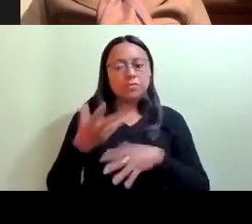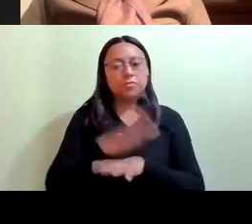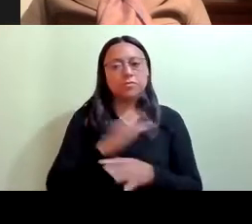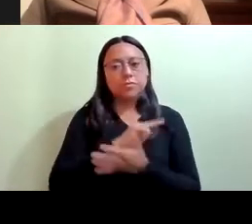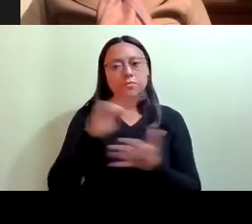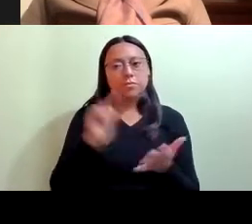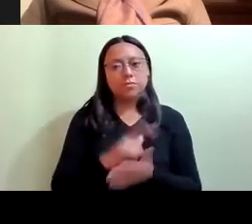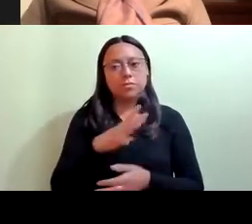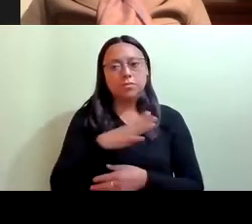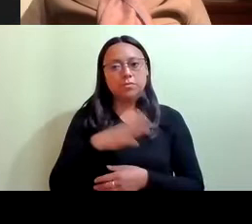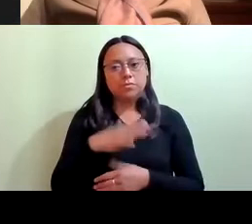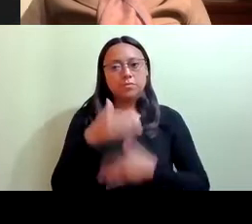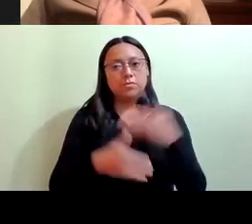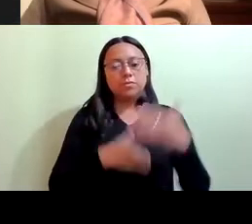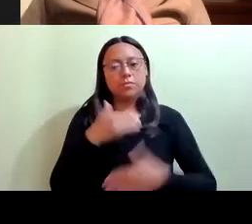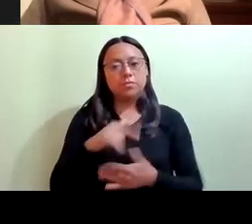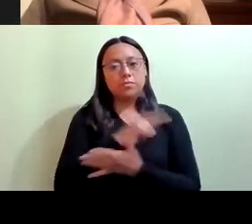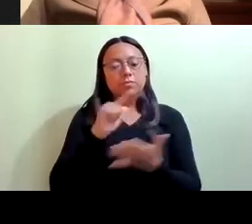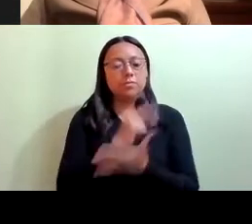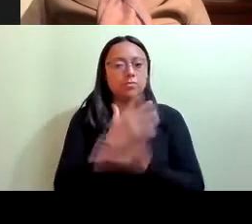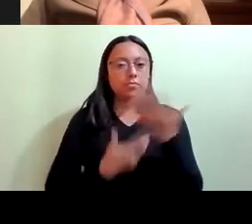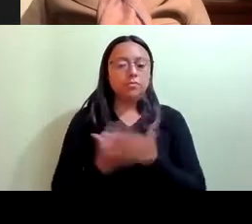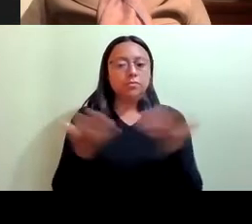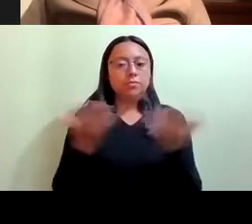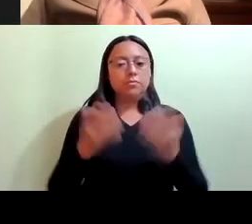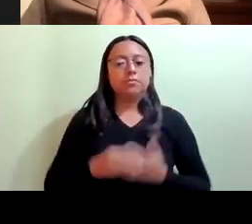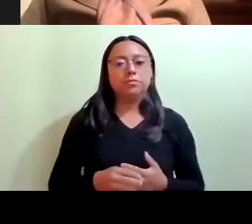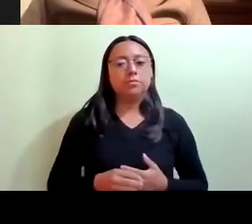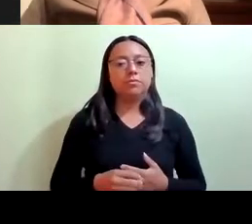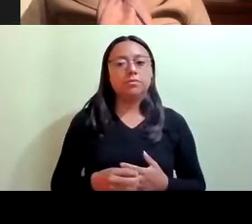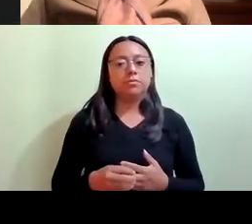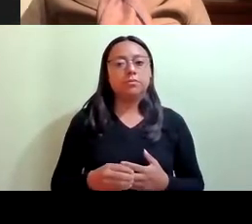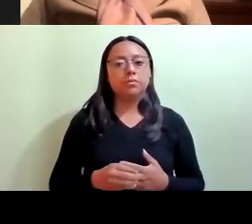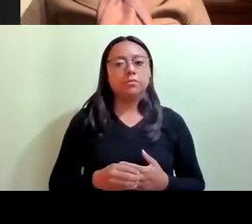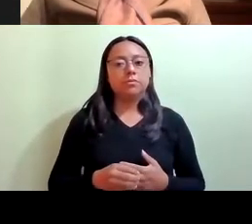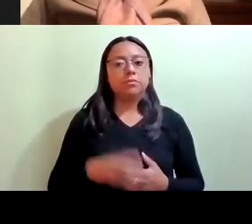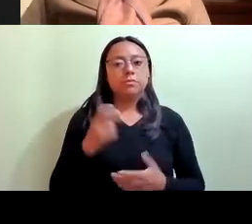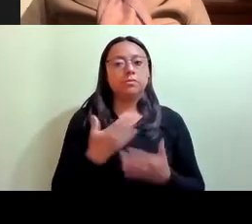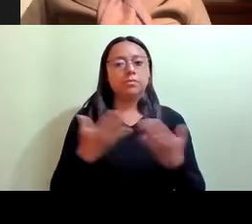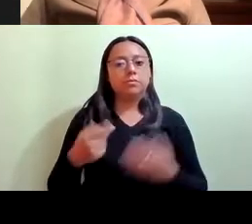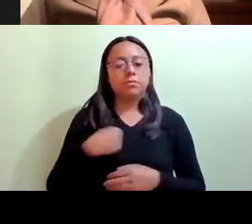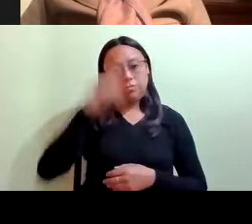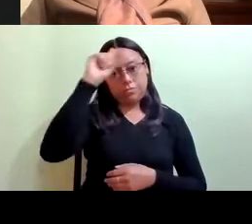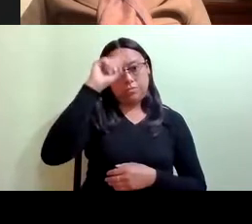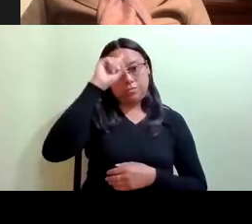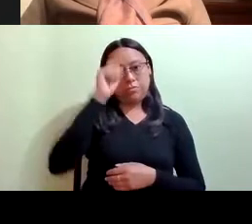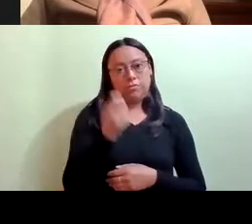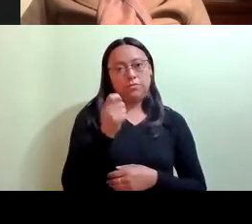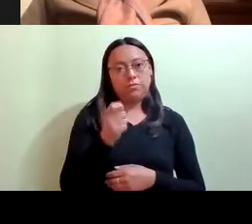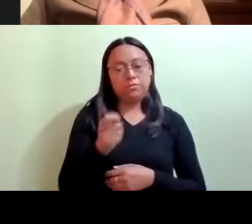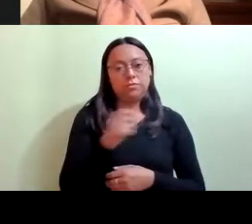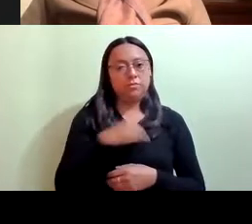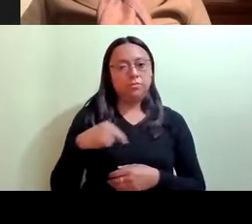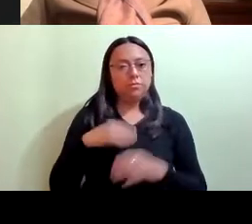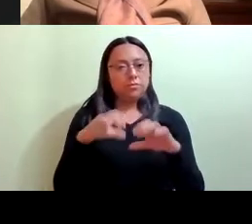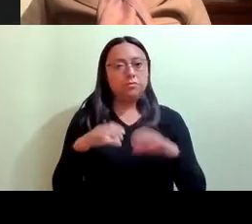el proceso legislativo. De tal manera que lo que yo sugeriría es de que tengamos mucho cuidado